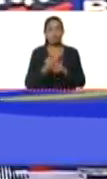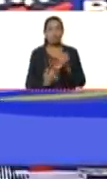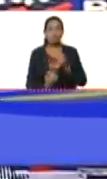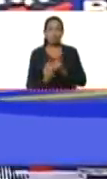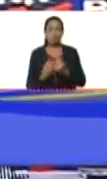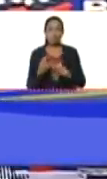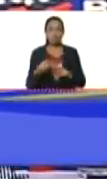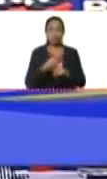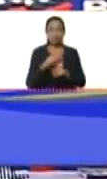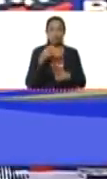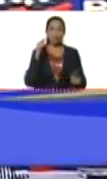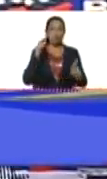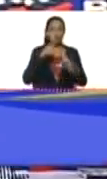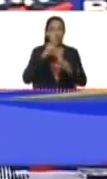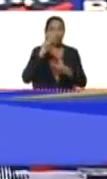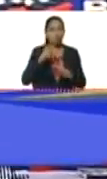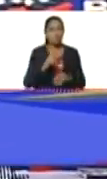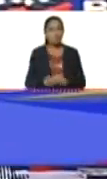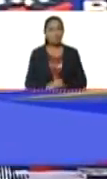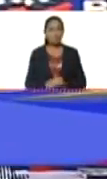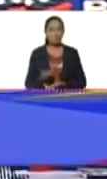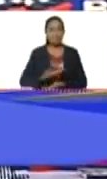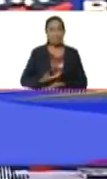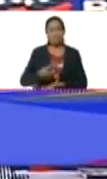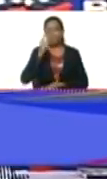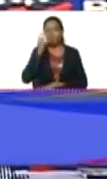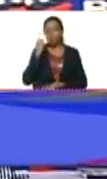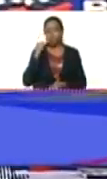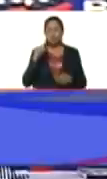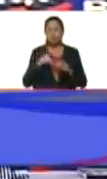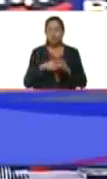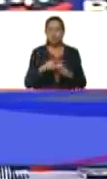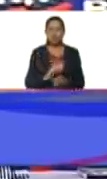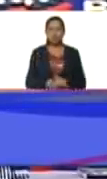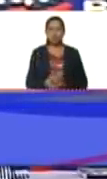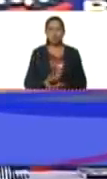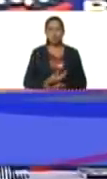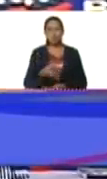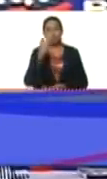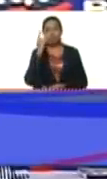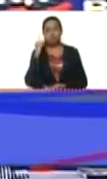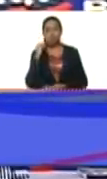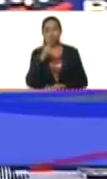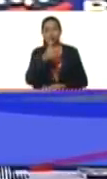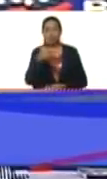gobierno directo. Y los alcaldes, queridas alcaldesas,